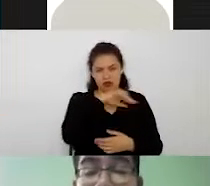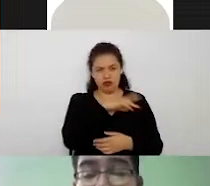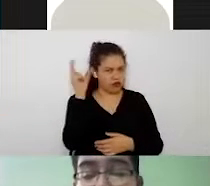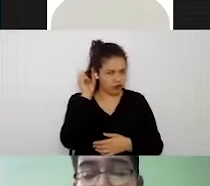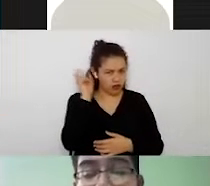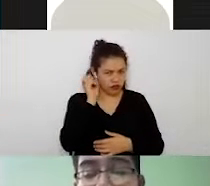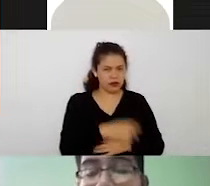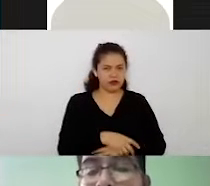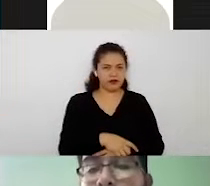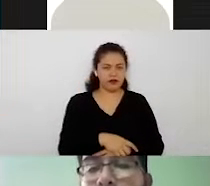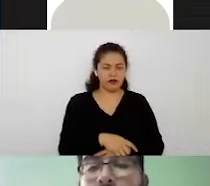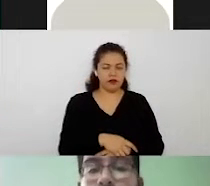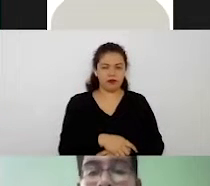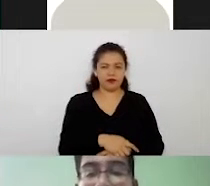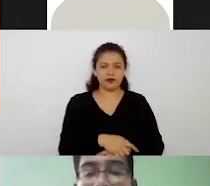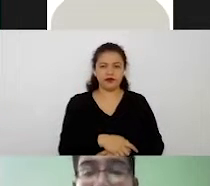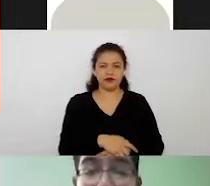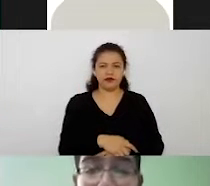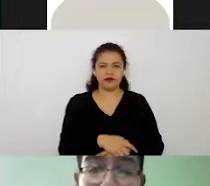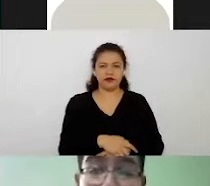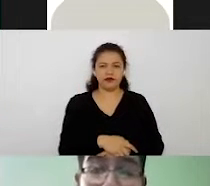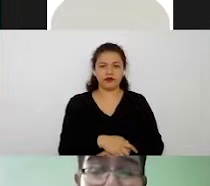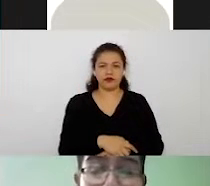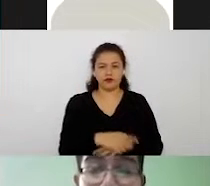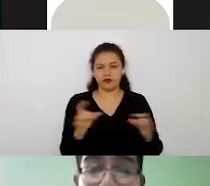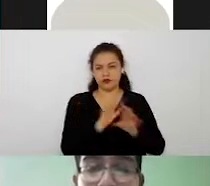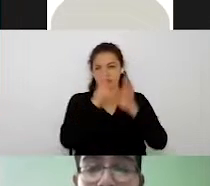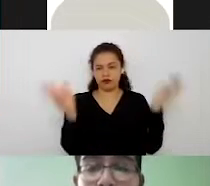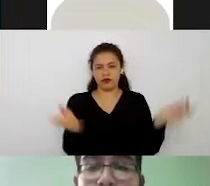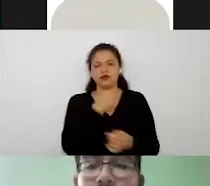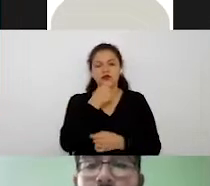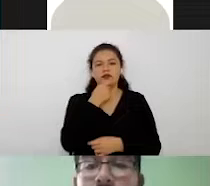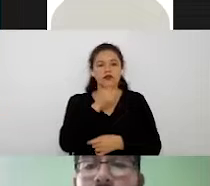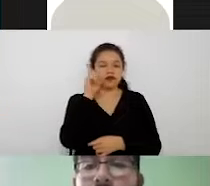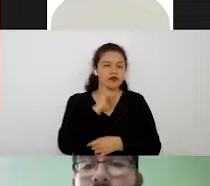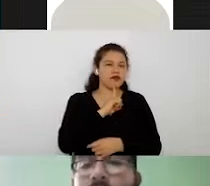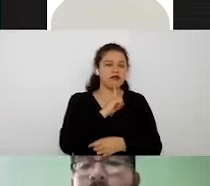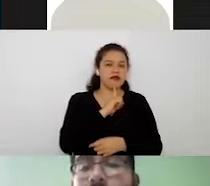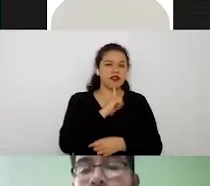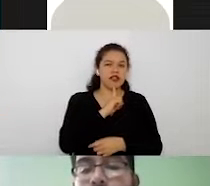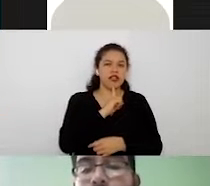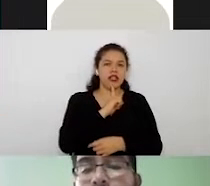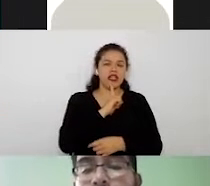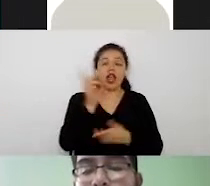qué. Y al fin y al cabo, resultó que la niña no estaba dentro del plantel, o que no existía esa niña.